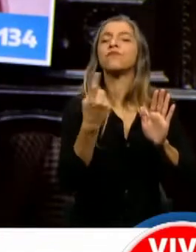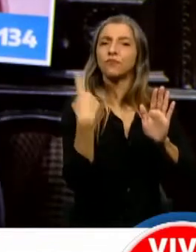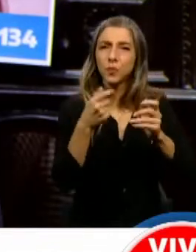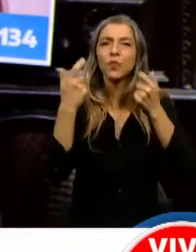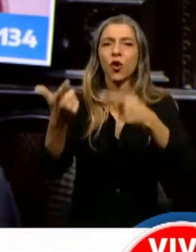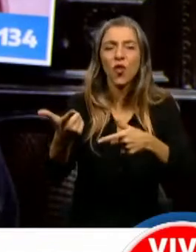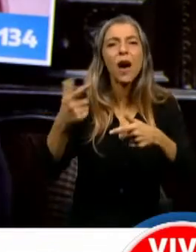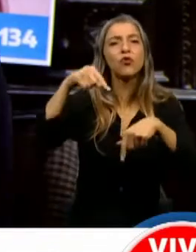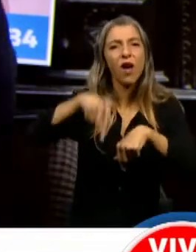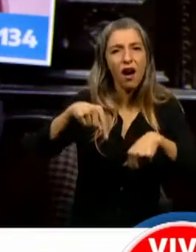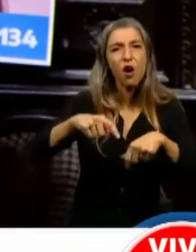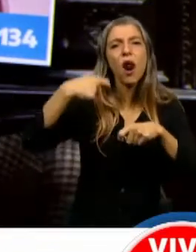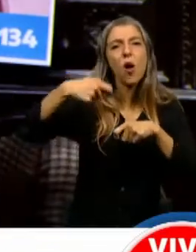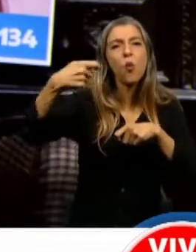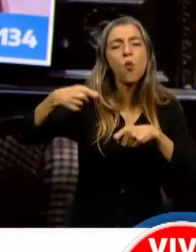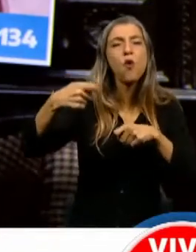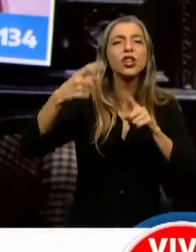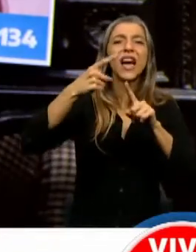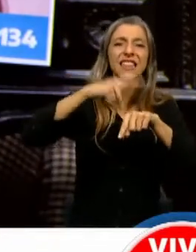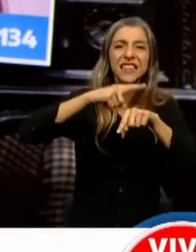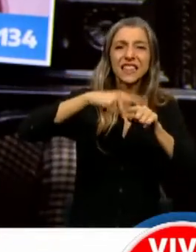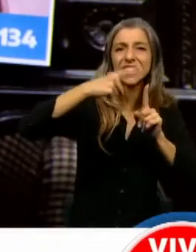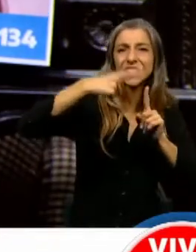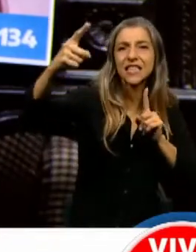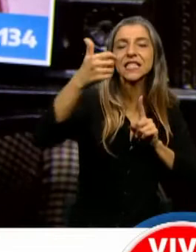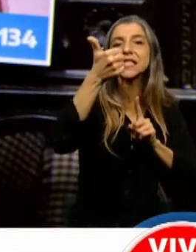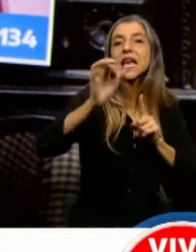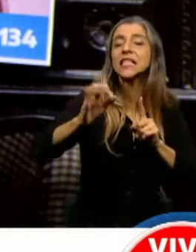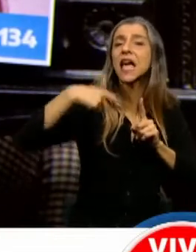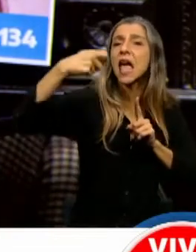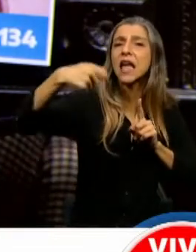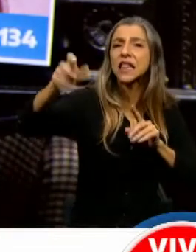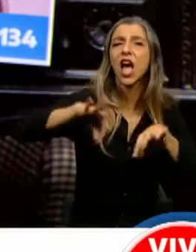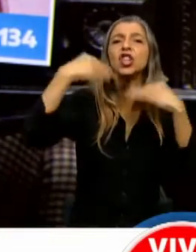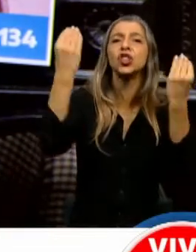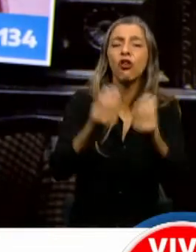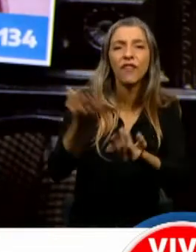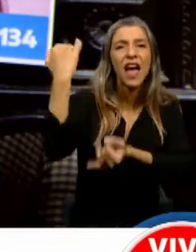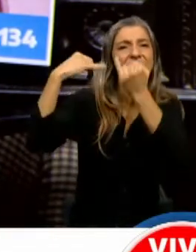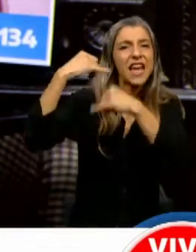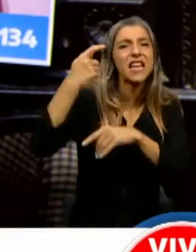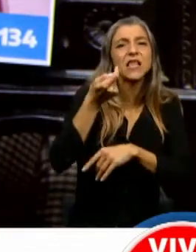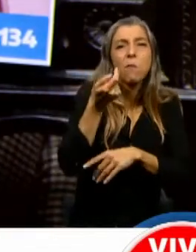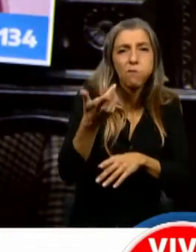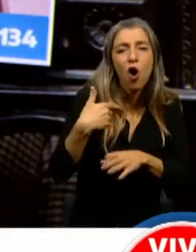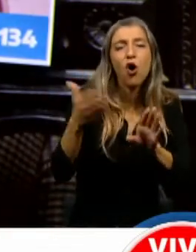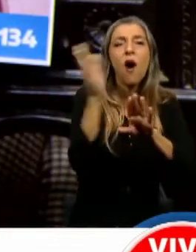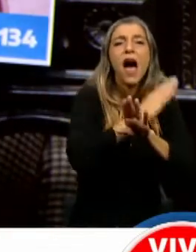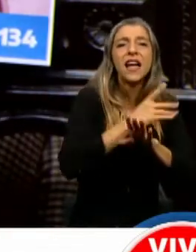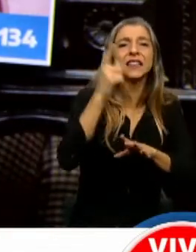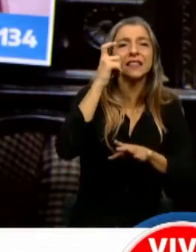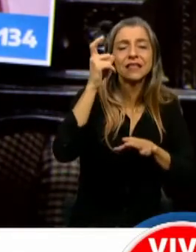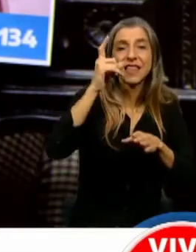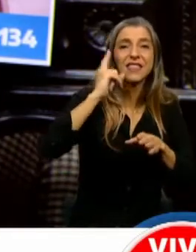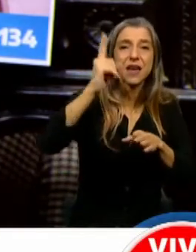60 cuotas con una condonación total de intereses y de multa. Aquel que debía 10.000 pesos y que por los